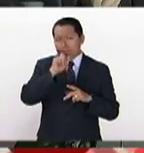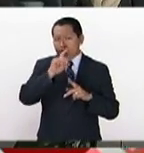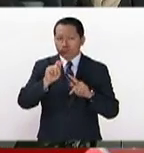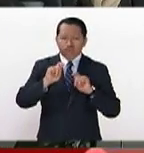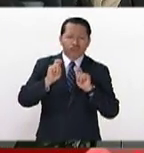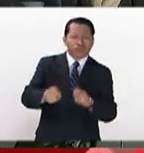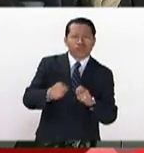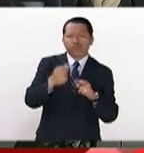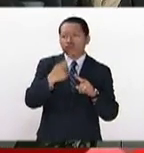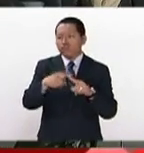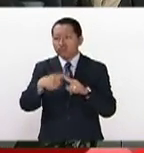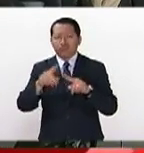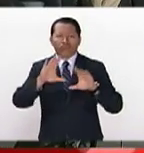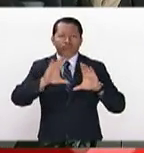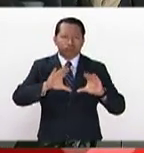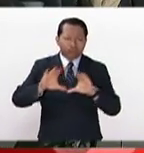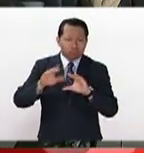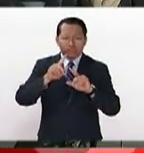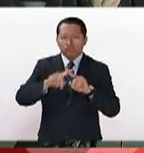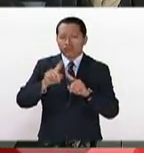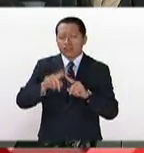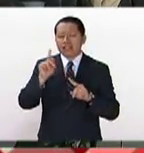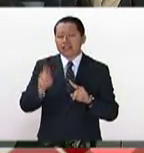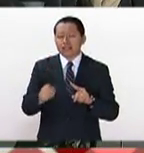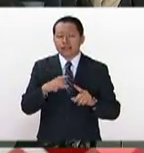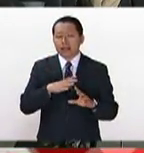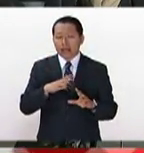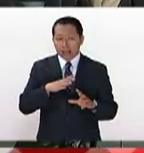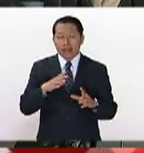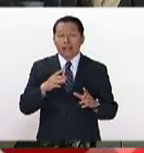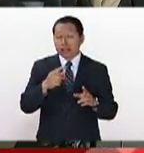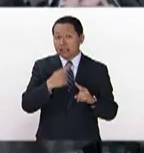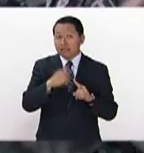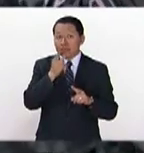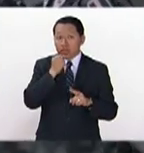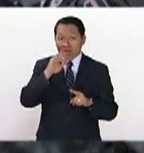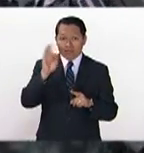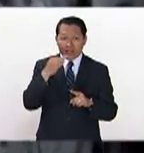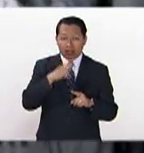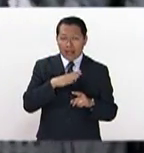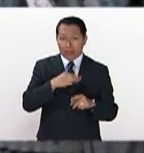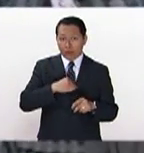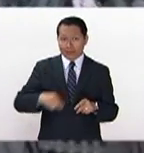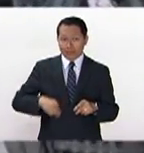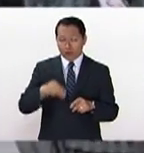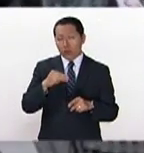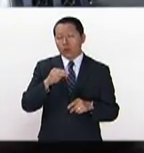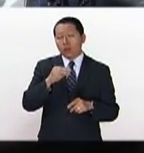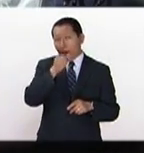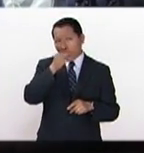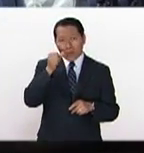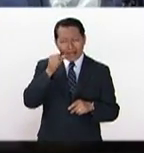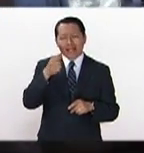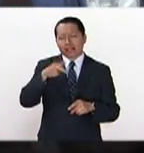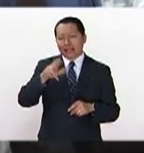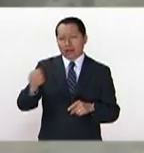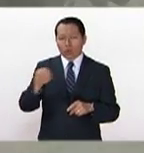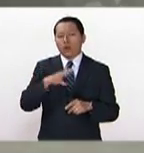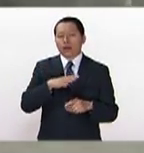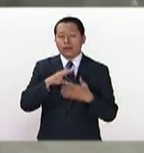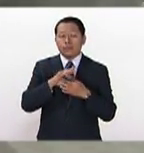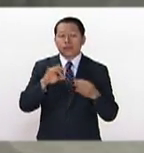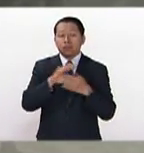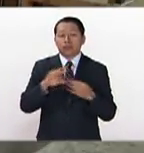y constancias de capacitación a los elementos federales que operan en el municipio de Benito Juárez, Quintana Roo. El